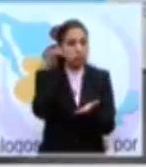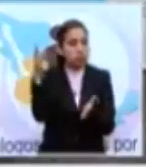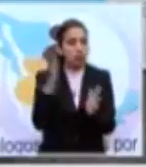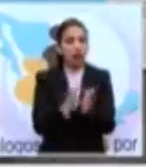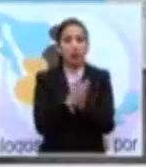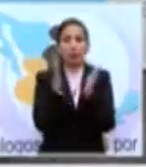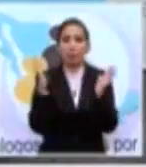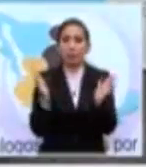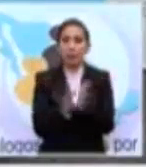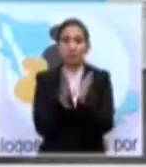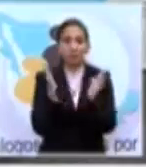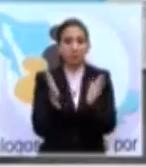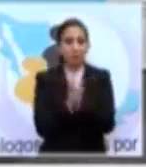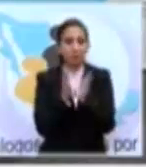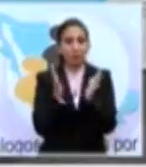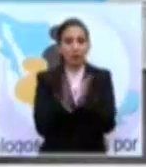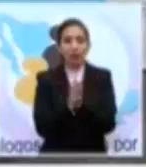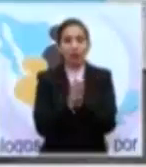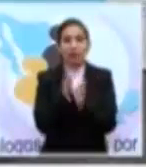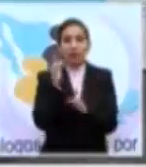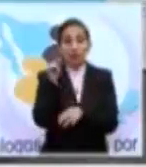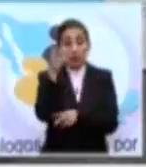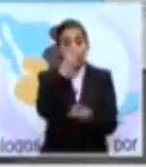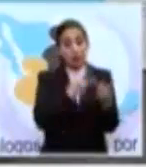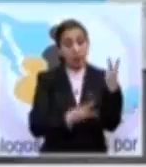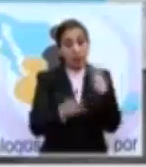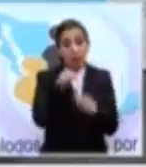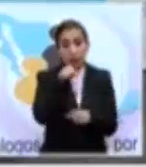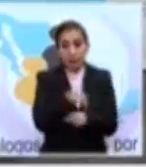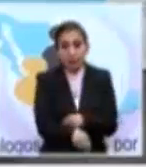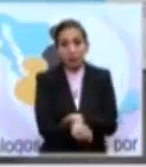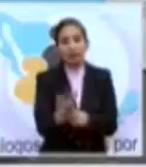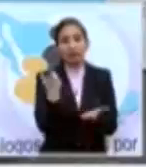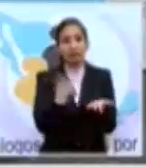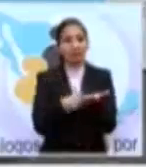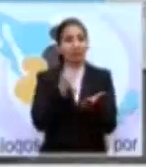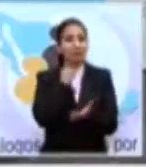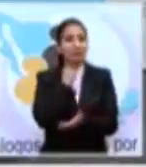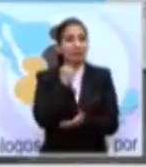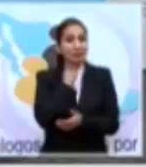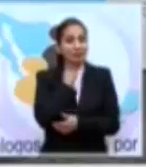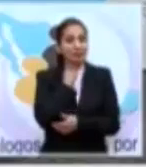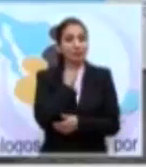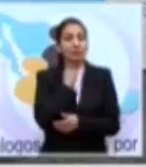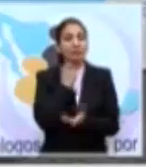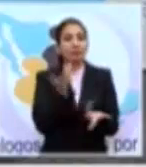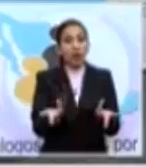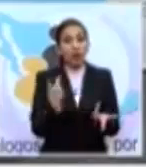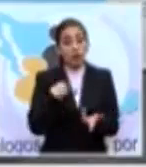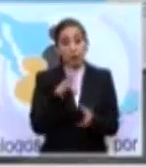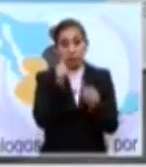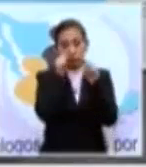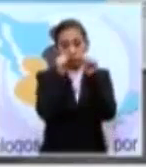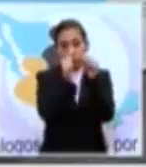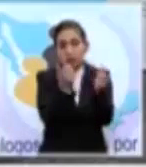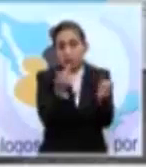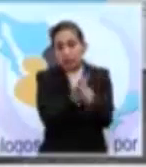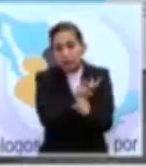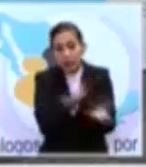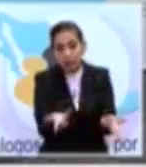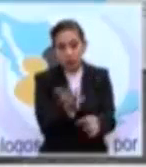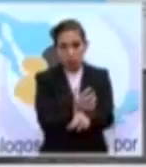participación de los que van a estar viniendo aquí al Senado, el cual estaremos muy atentos, mis